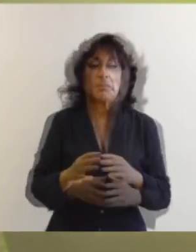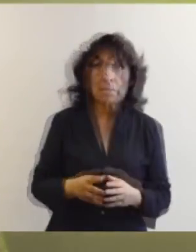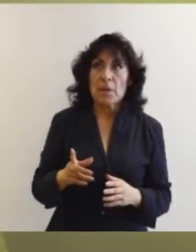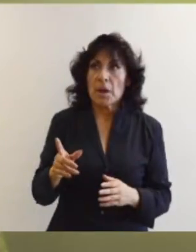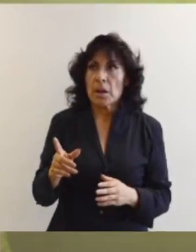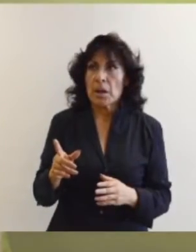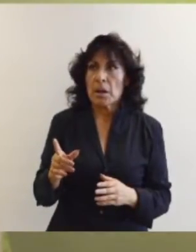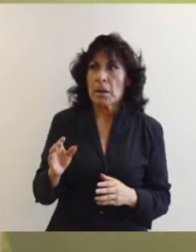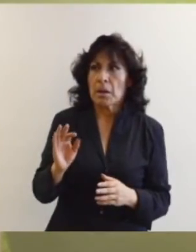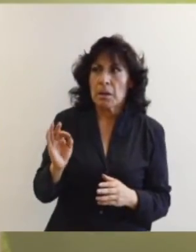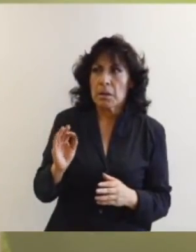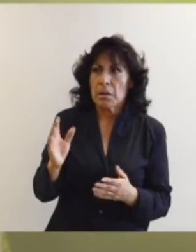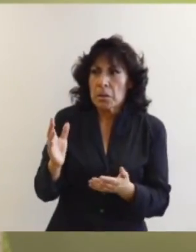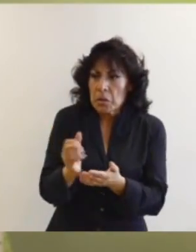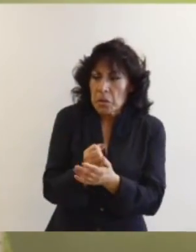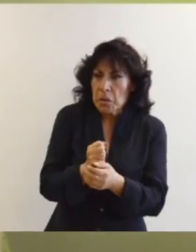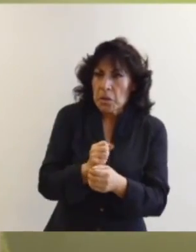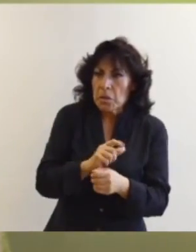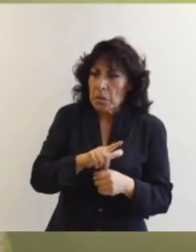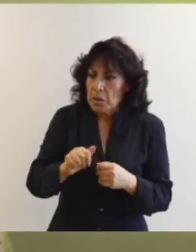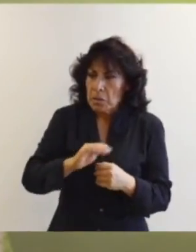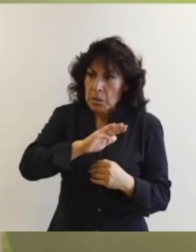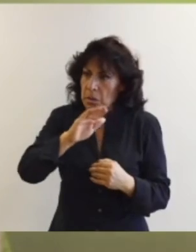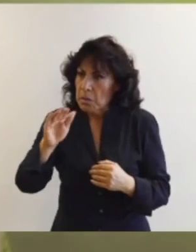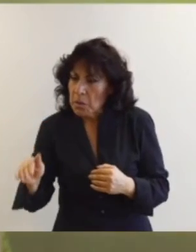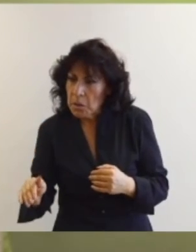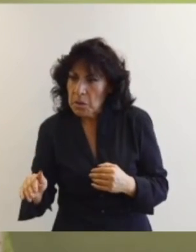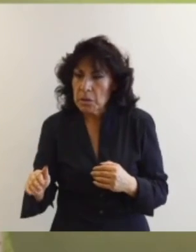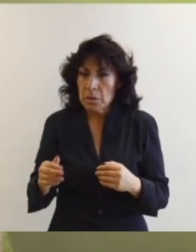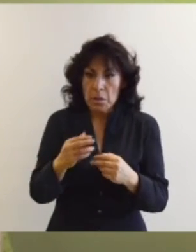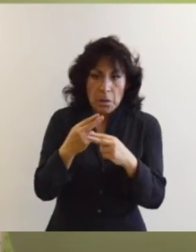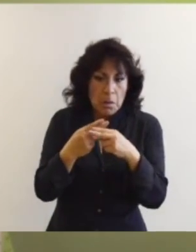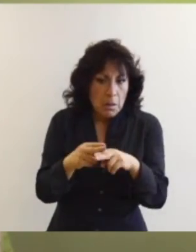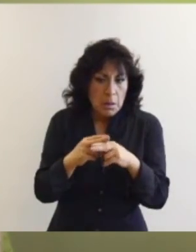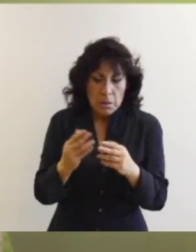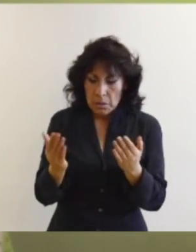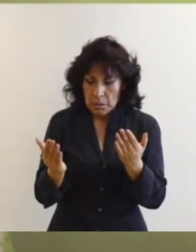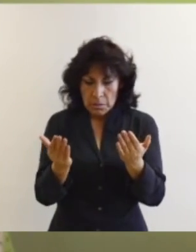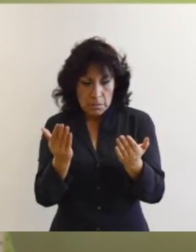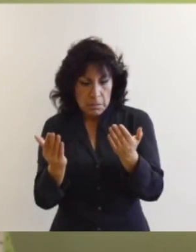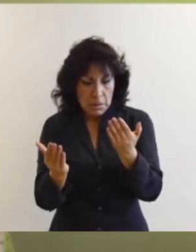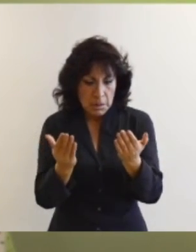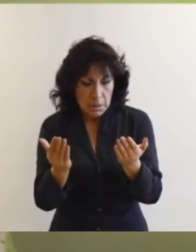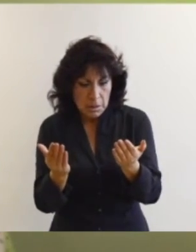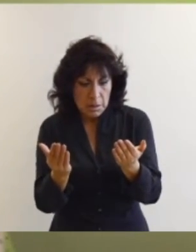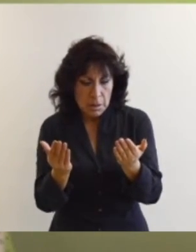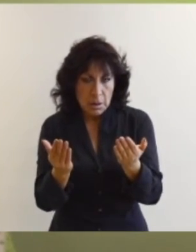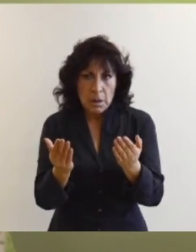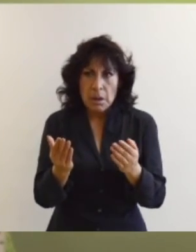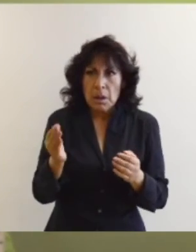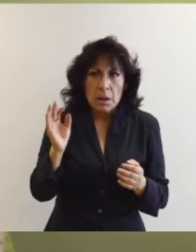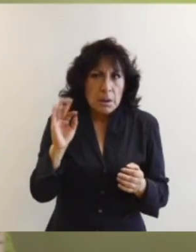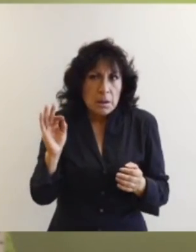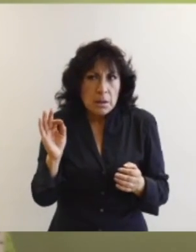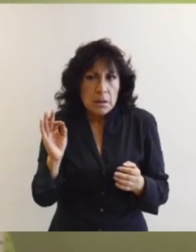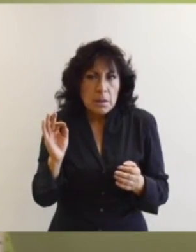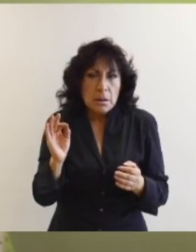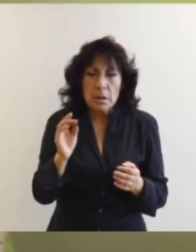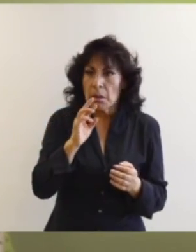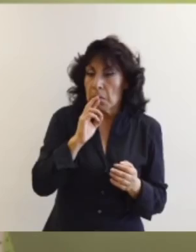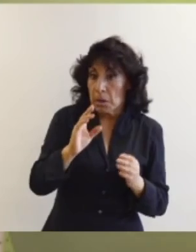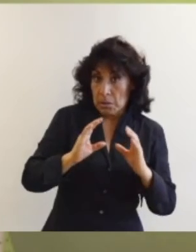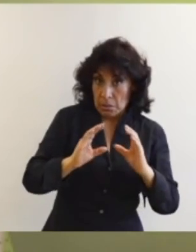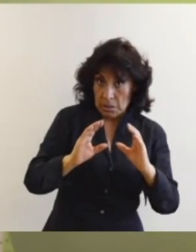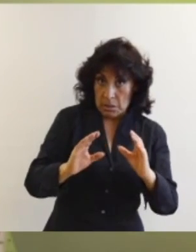Un triunfo póstumo, la comparación de los huesos. ¿Se hallarán, cree usted,